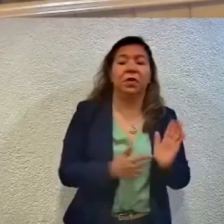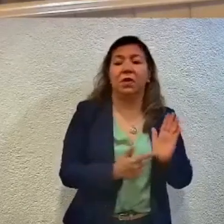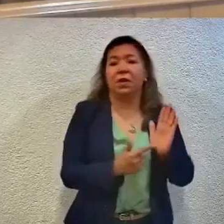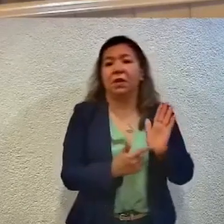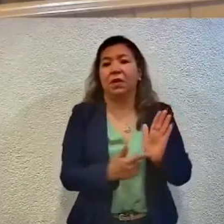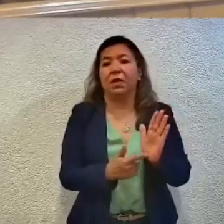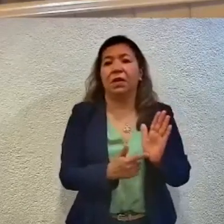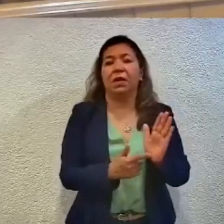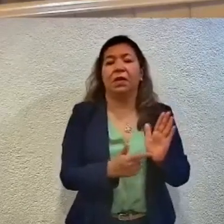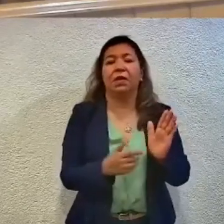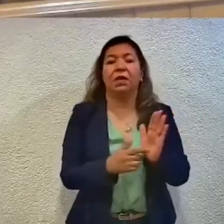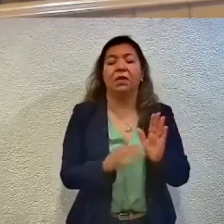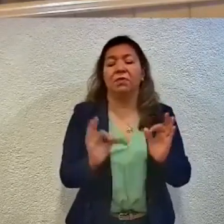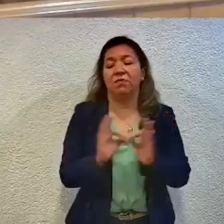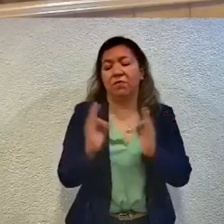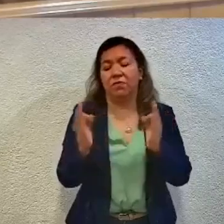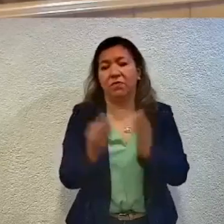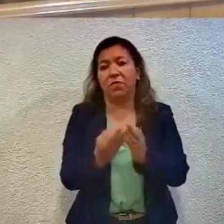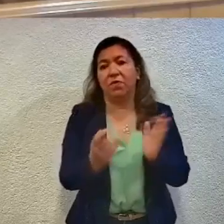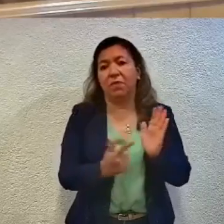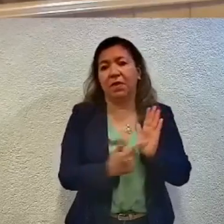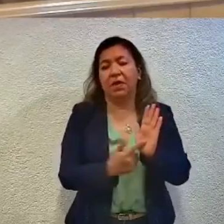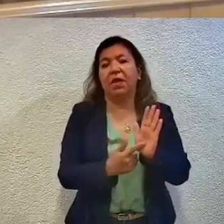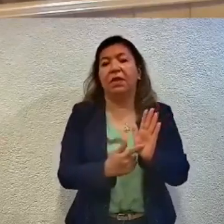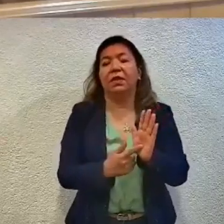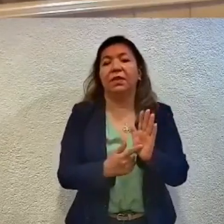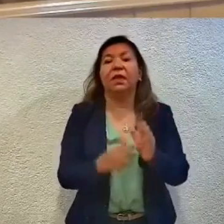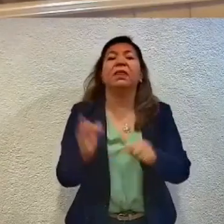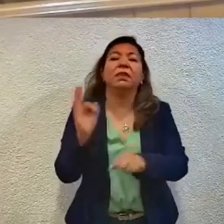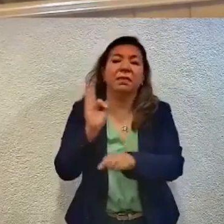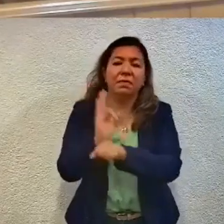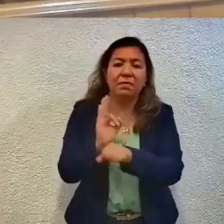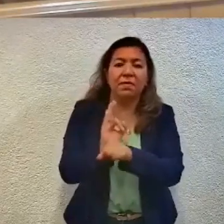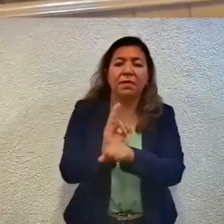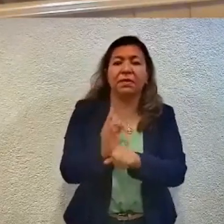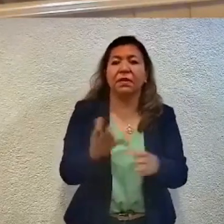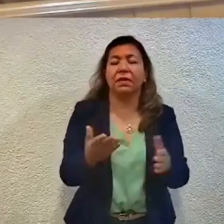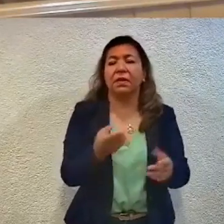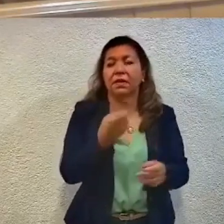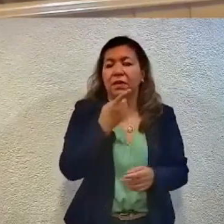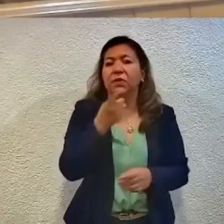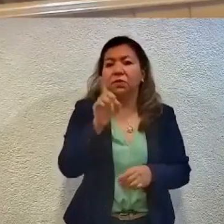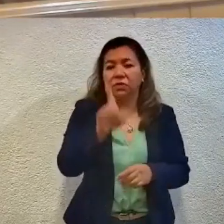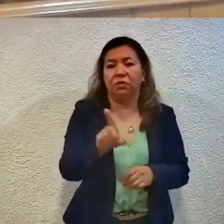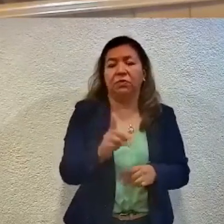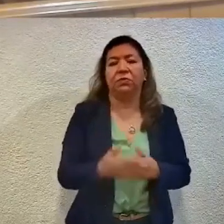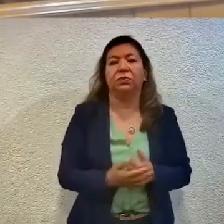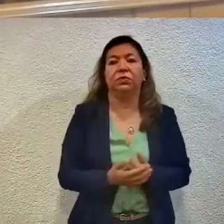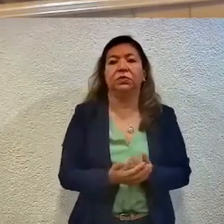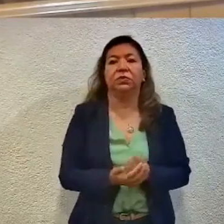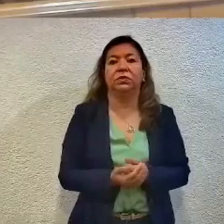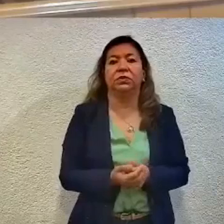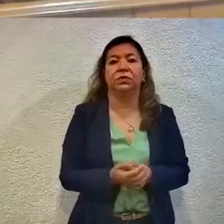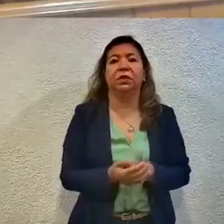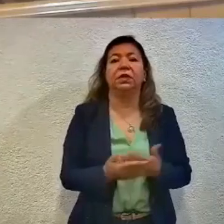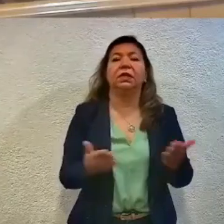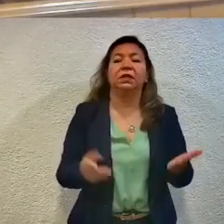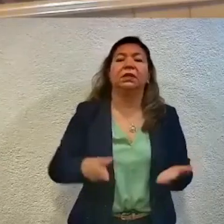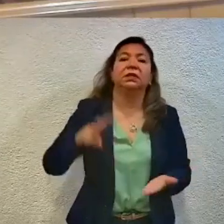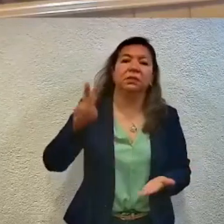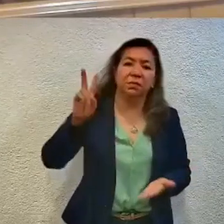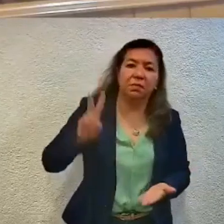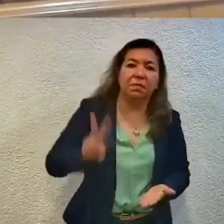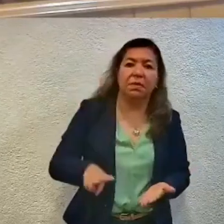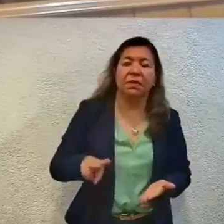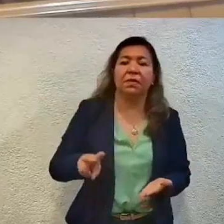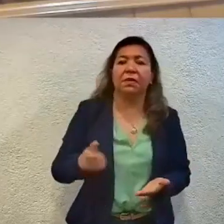probatorios idóneos para acreditar las circunstancias de tiempo, modo y lugar en que acontecieron los hechos denunciados que generen certeza en el juzgador